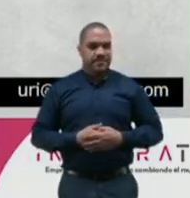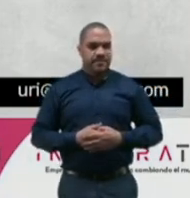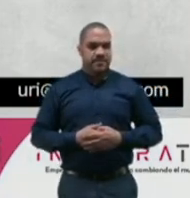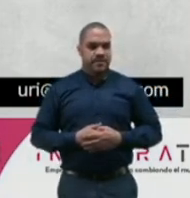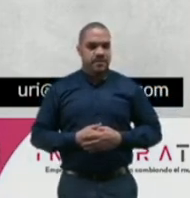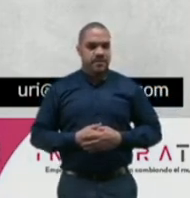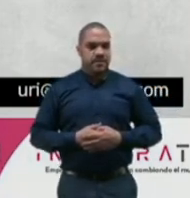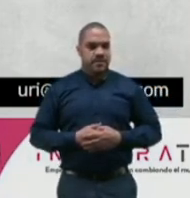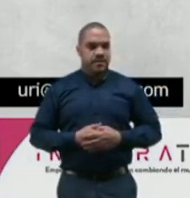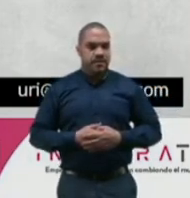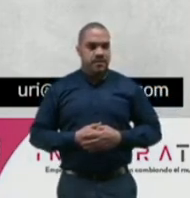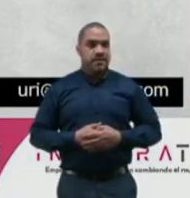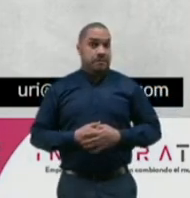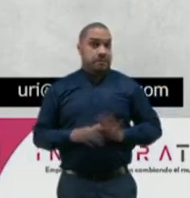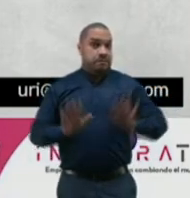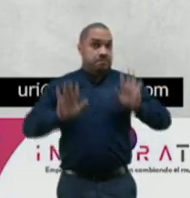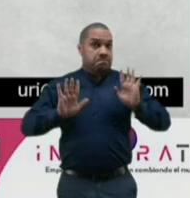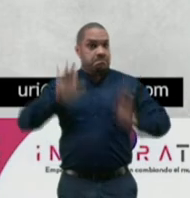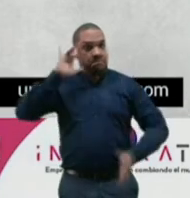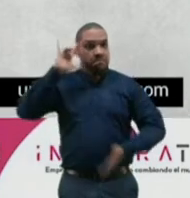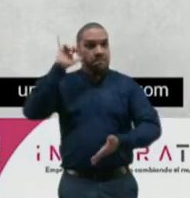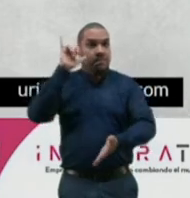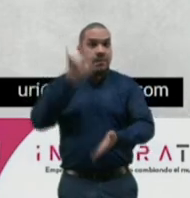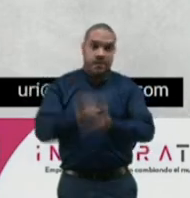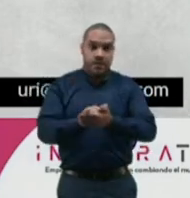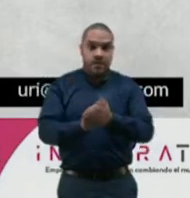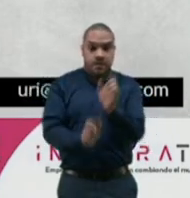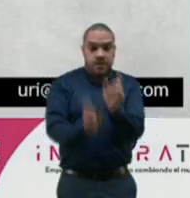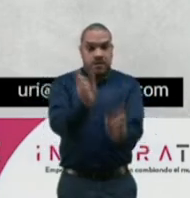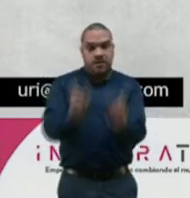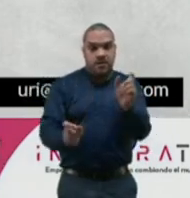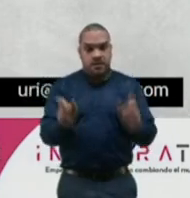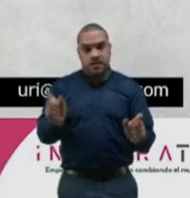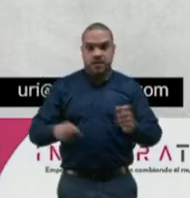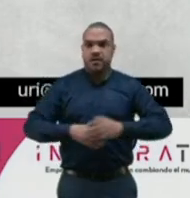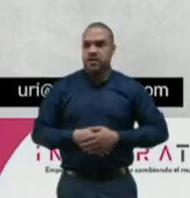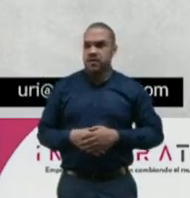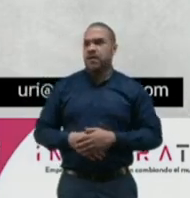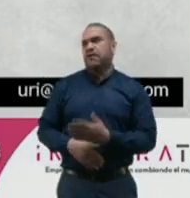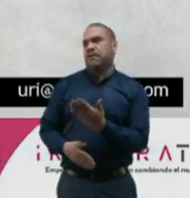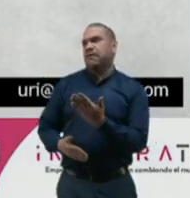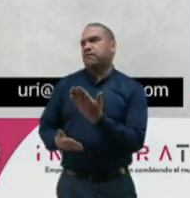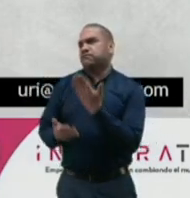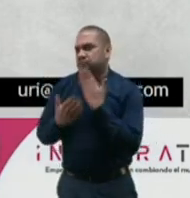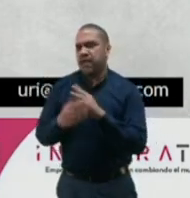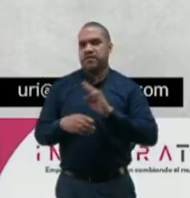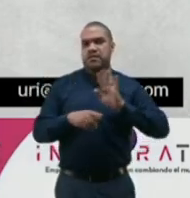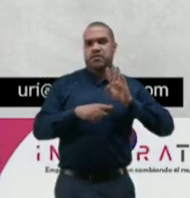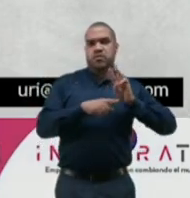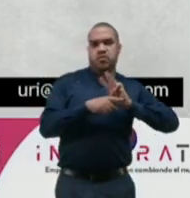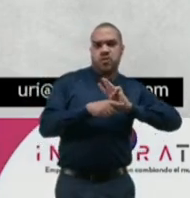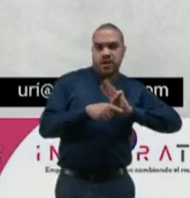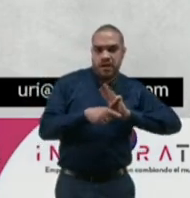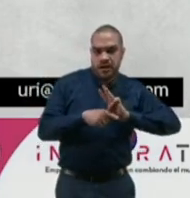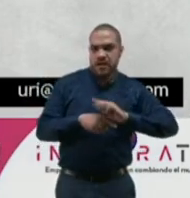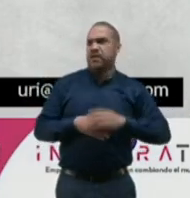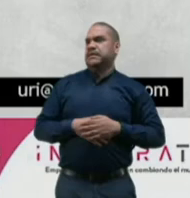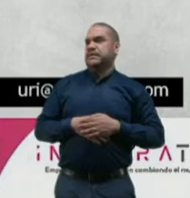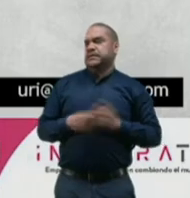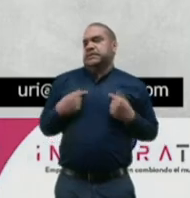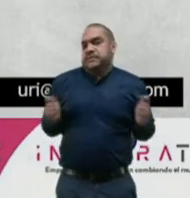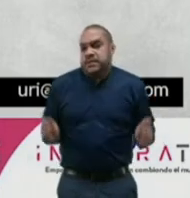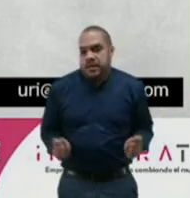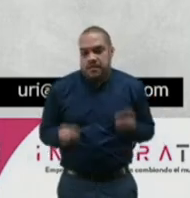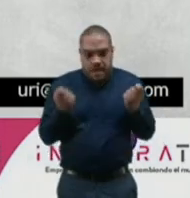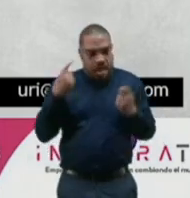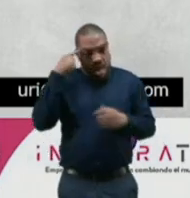yo creo que los años hemos tenido muchas personas que han venido y me han dicho, gracias por Waze, me salvó de una pesadilla en el